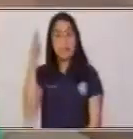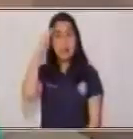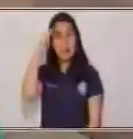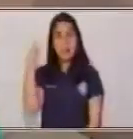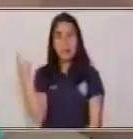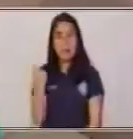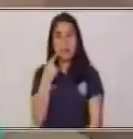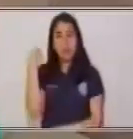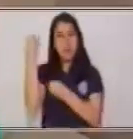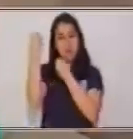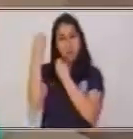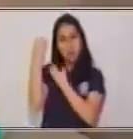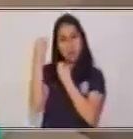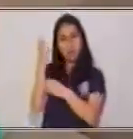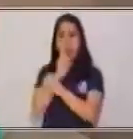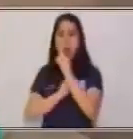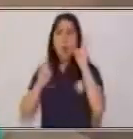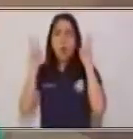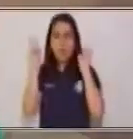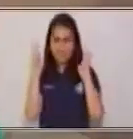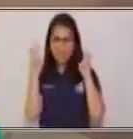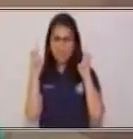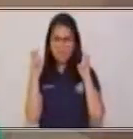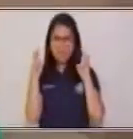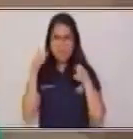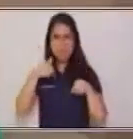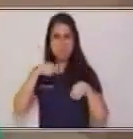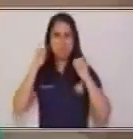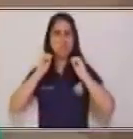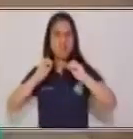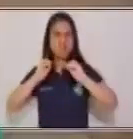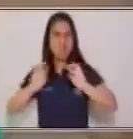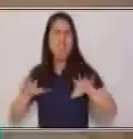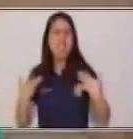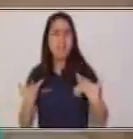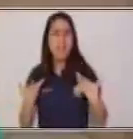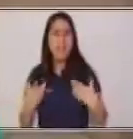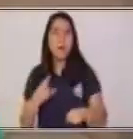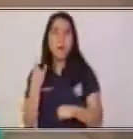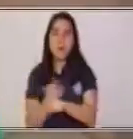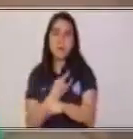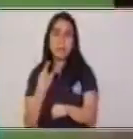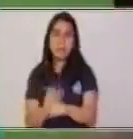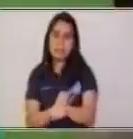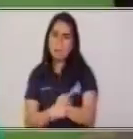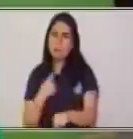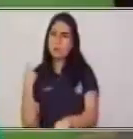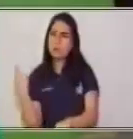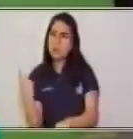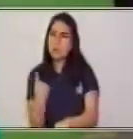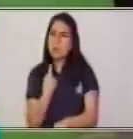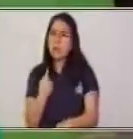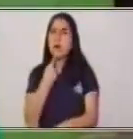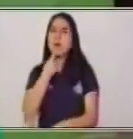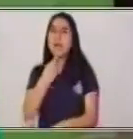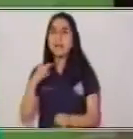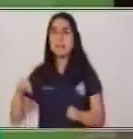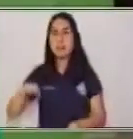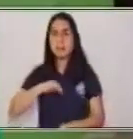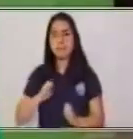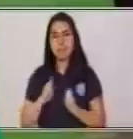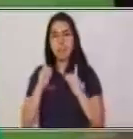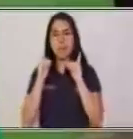que hemos utilizado, hemos trabajado del Currículo Nacional Base. Entonces, todo va de acuerdo a lo que trabajan